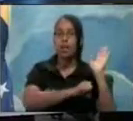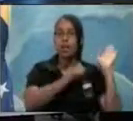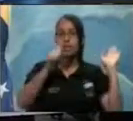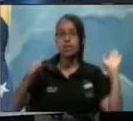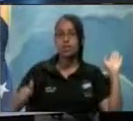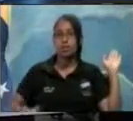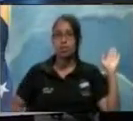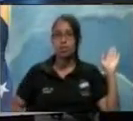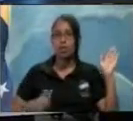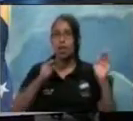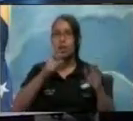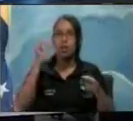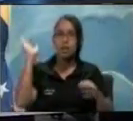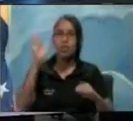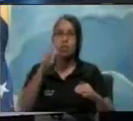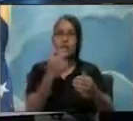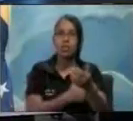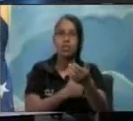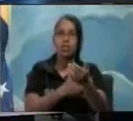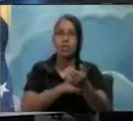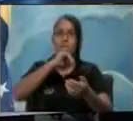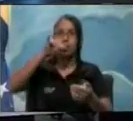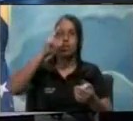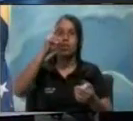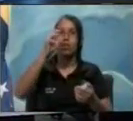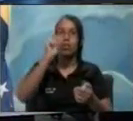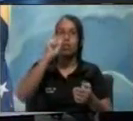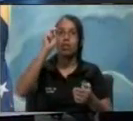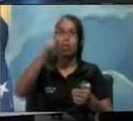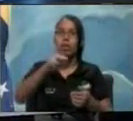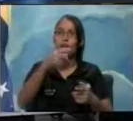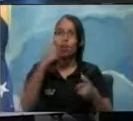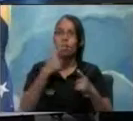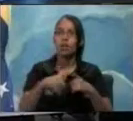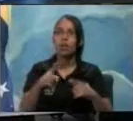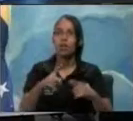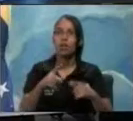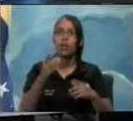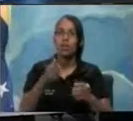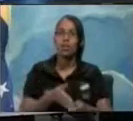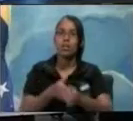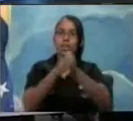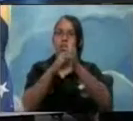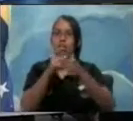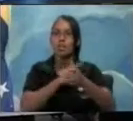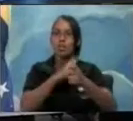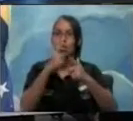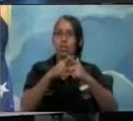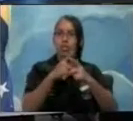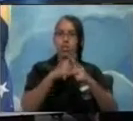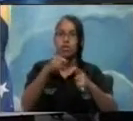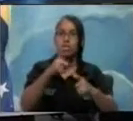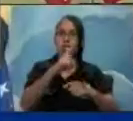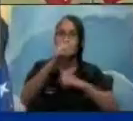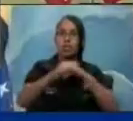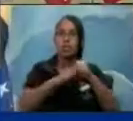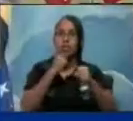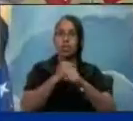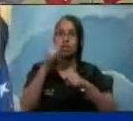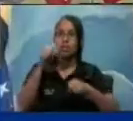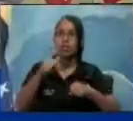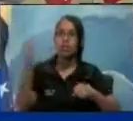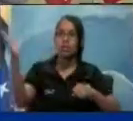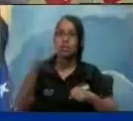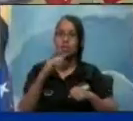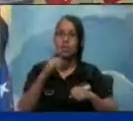allí viene el hermano Juan Luque y viene el hermano Emilio Pérez, el director y el subdirector de la obra? Aquí vienen,